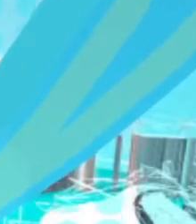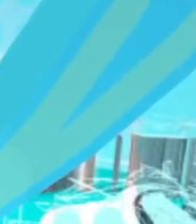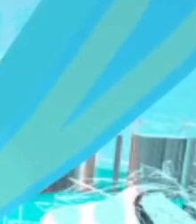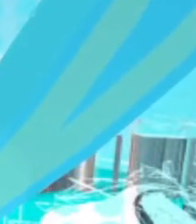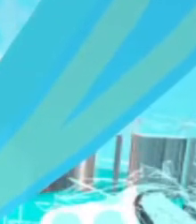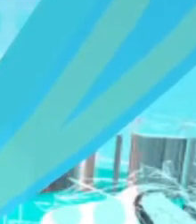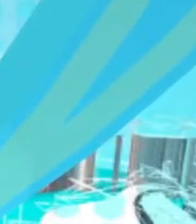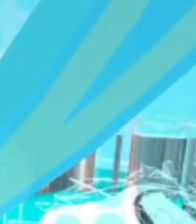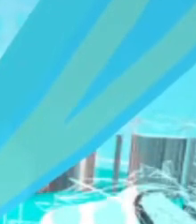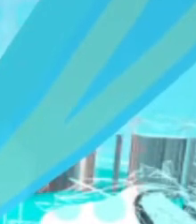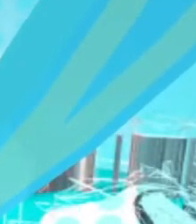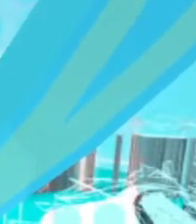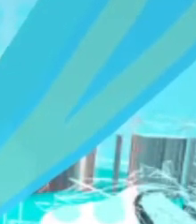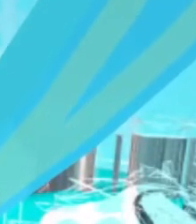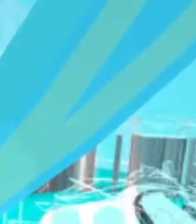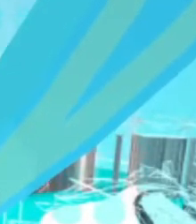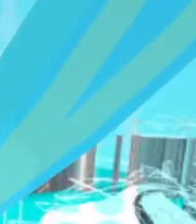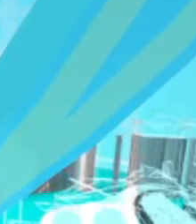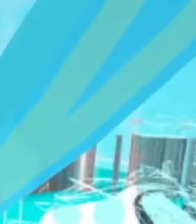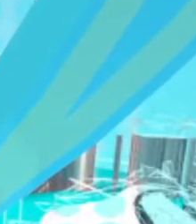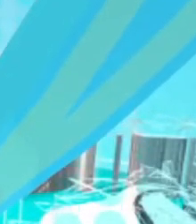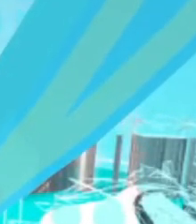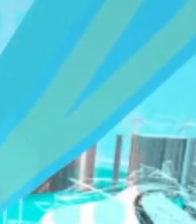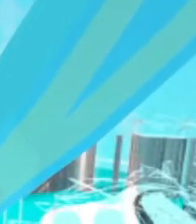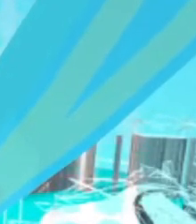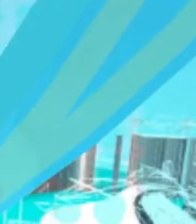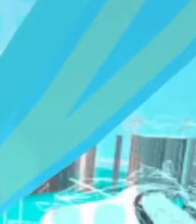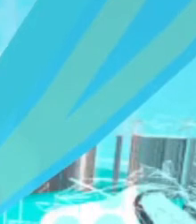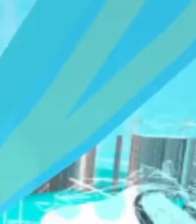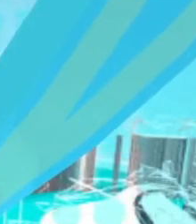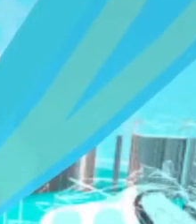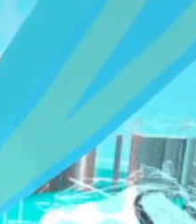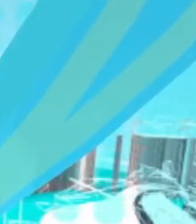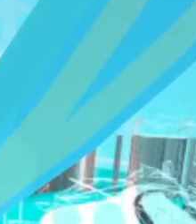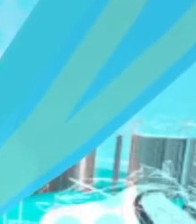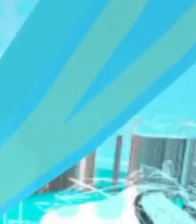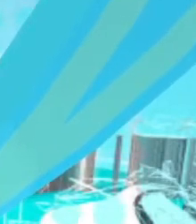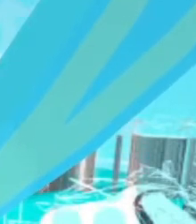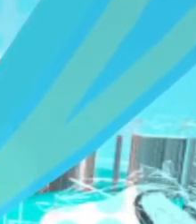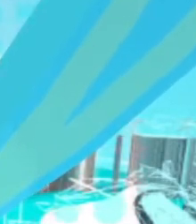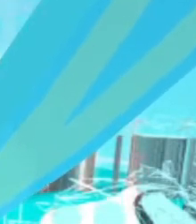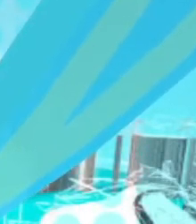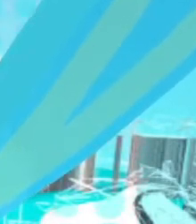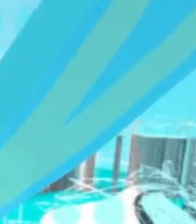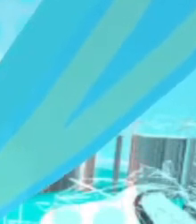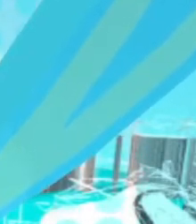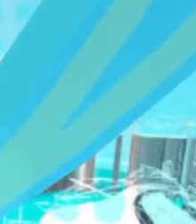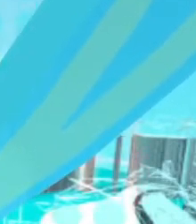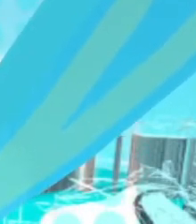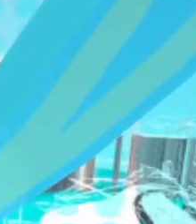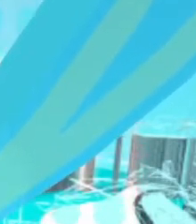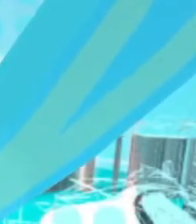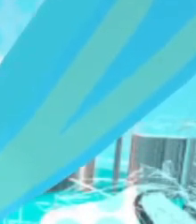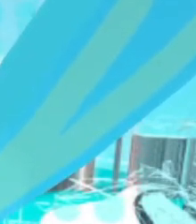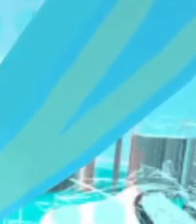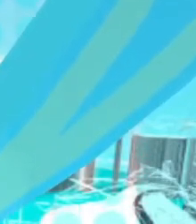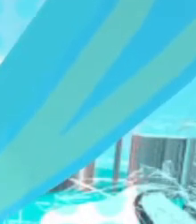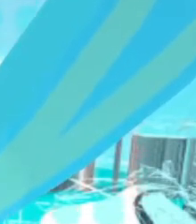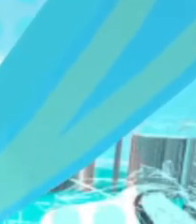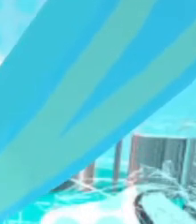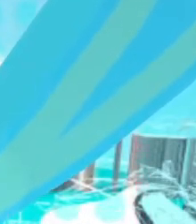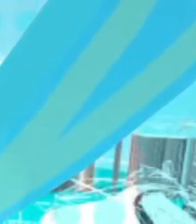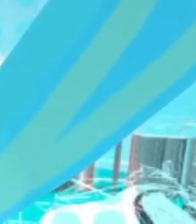estadounidense. El precio del dólar hoy en la compra, 609 colones con 64